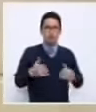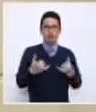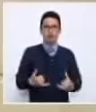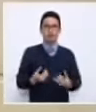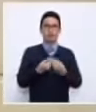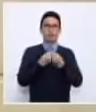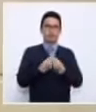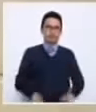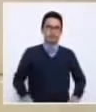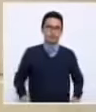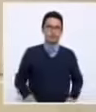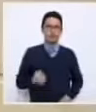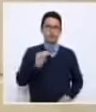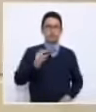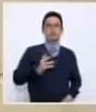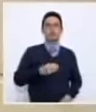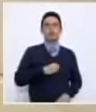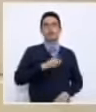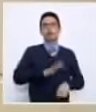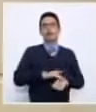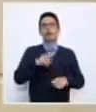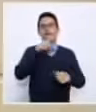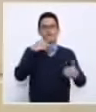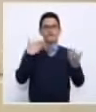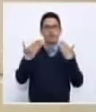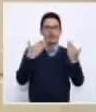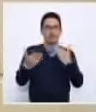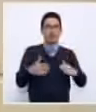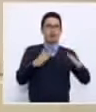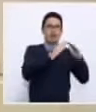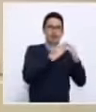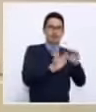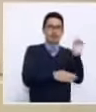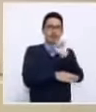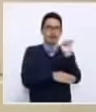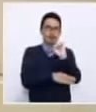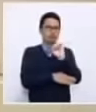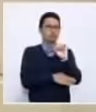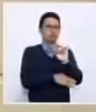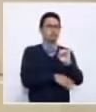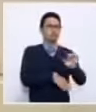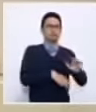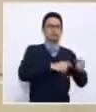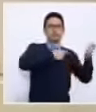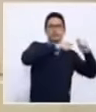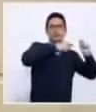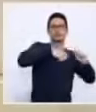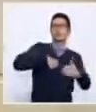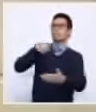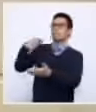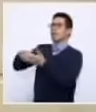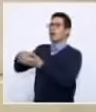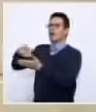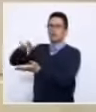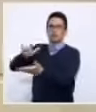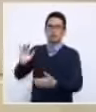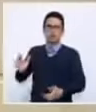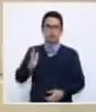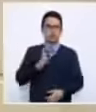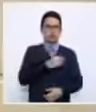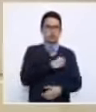perdimos. Nos tocó entregar nuestras fincas, nuestras casas, nuestros carros para cubrir nuestras deudas, porque es una responsabilidad y nosotros somos